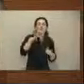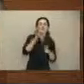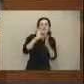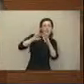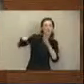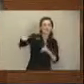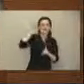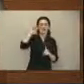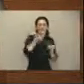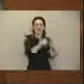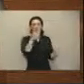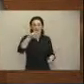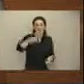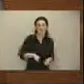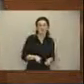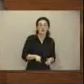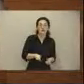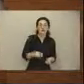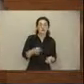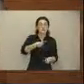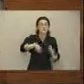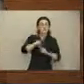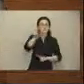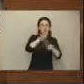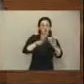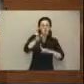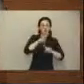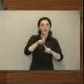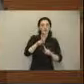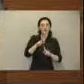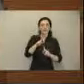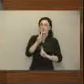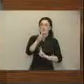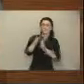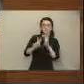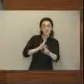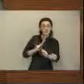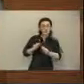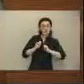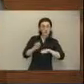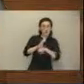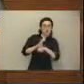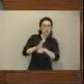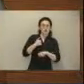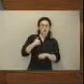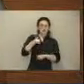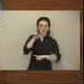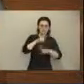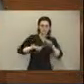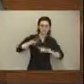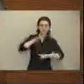nuestras fronteras. Nos preocupaba las contestaciones que nos facilitaba el consejero, primero